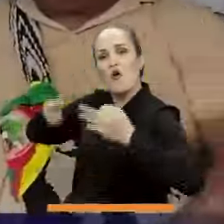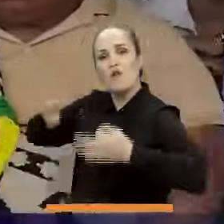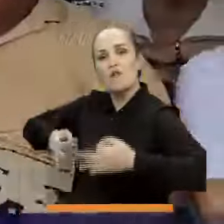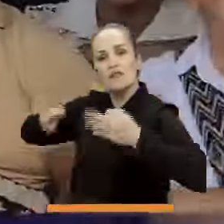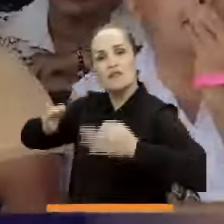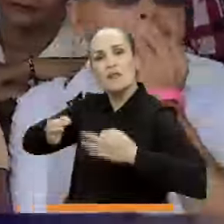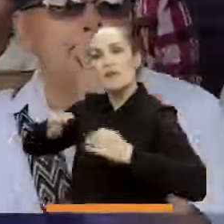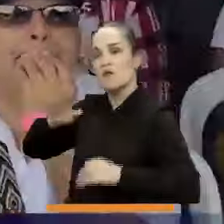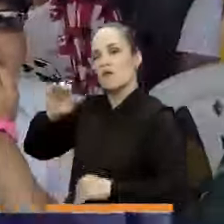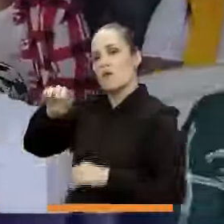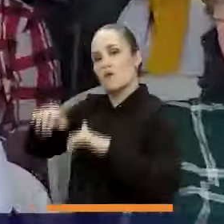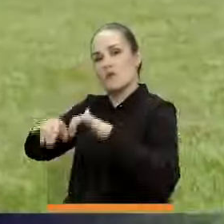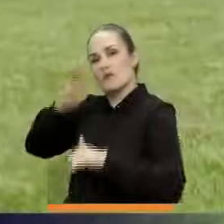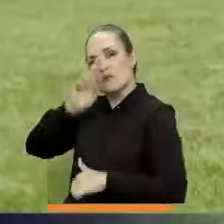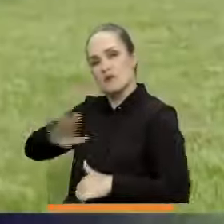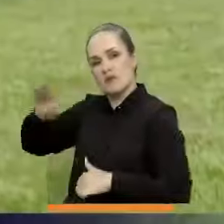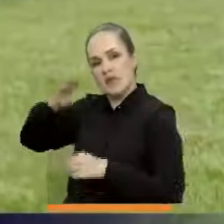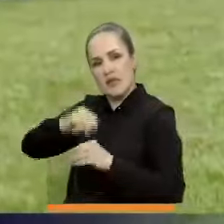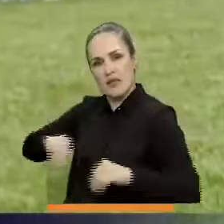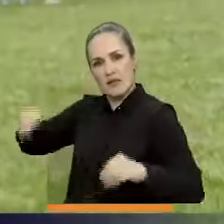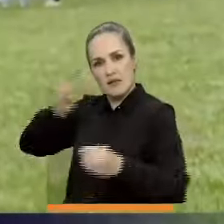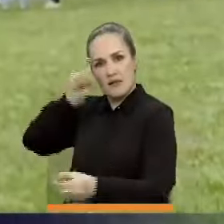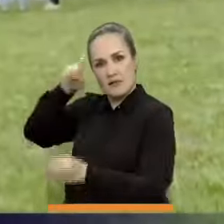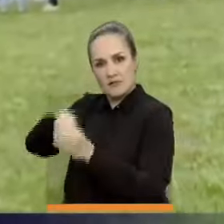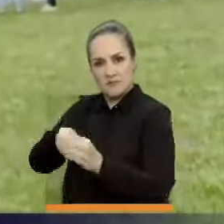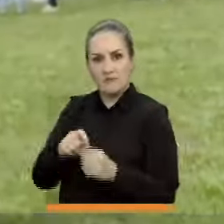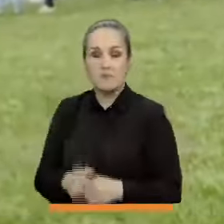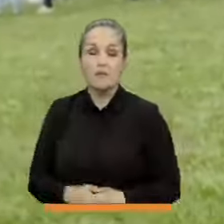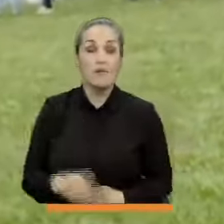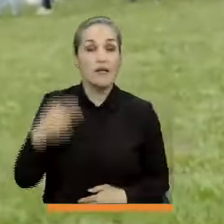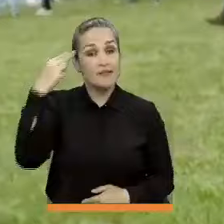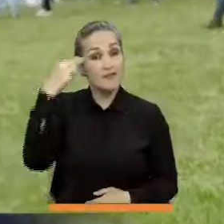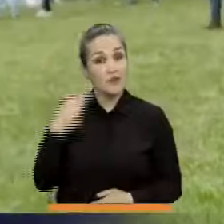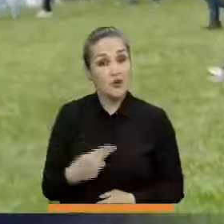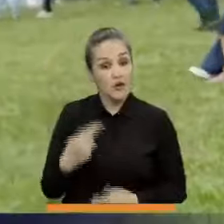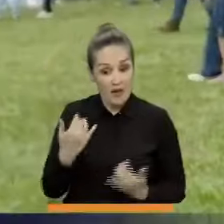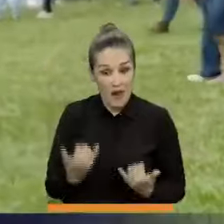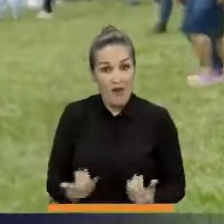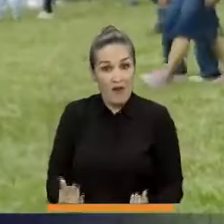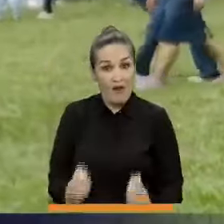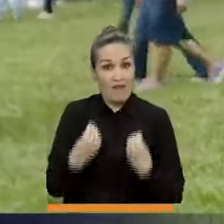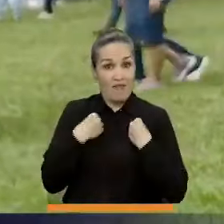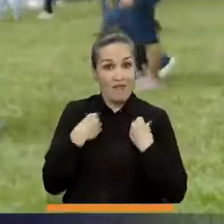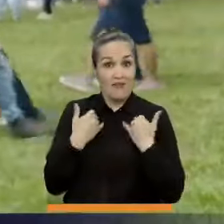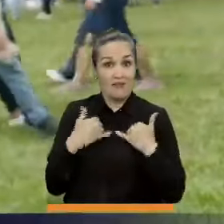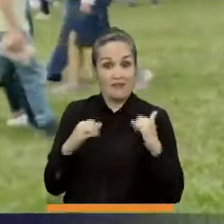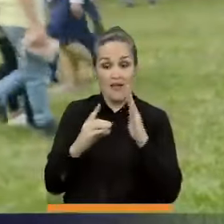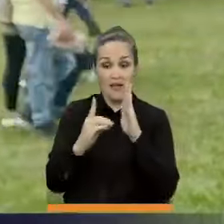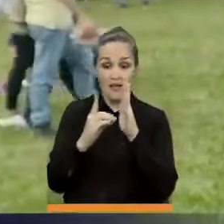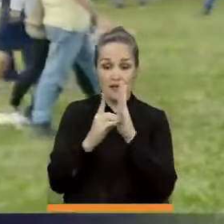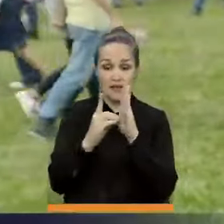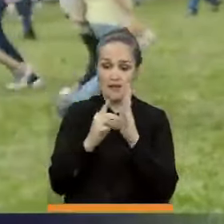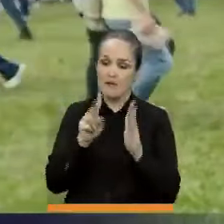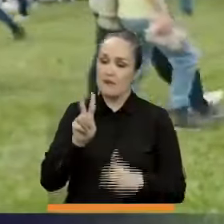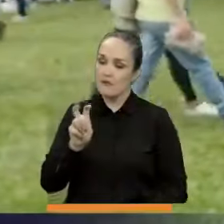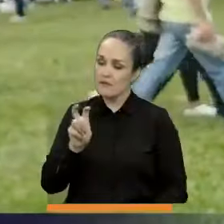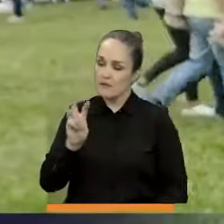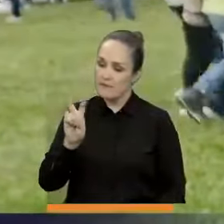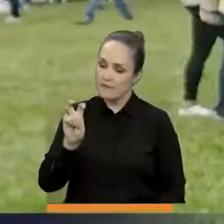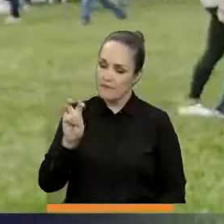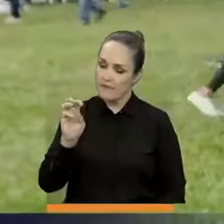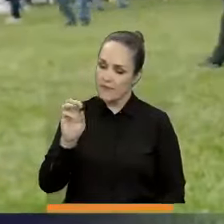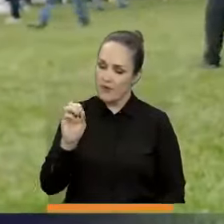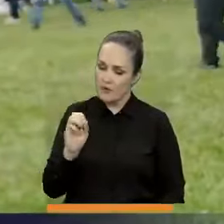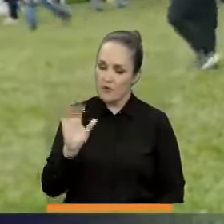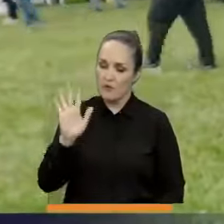Nacional de Tierras para su inscripción. Es algo histórico que está sucediendo a raíz del decreto 780 emitido